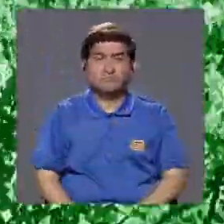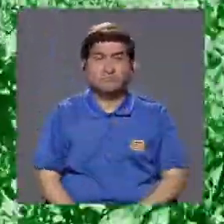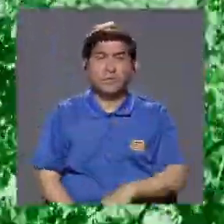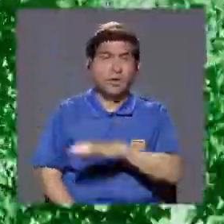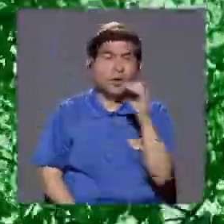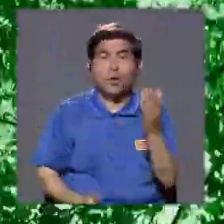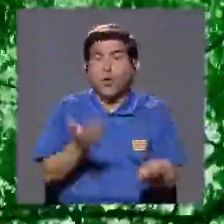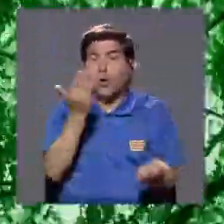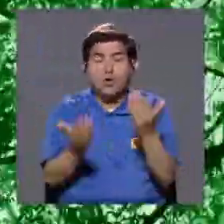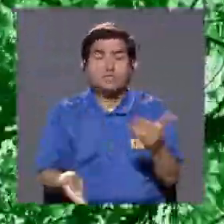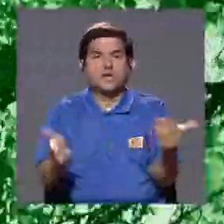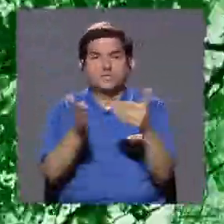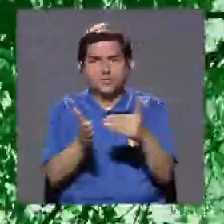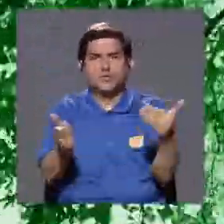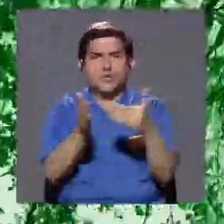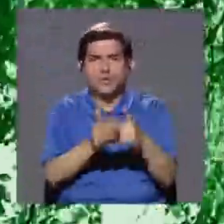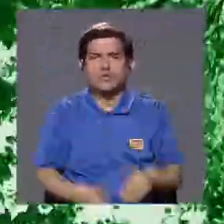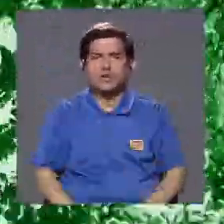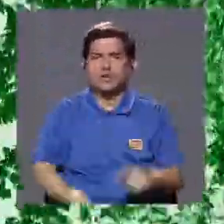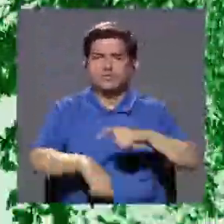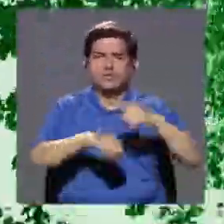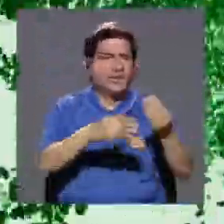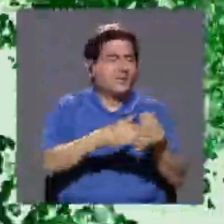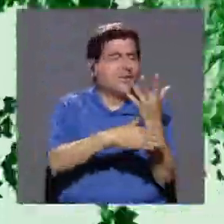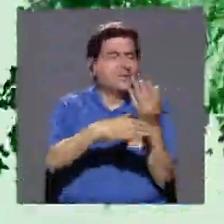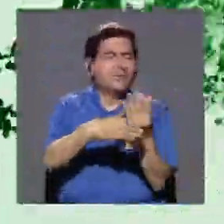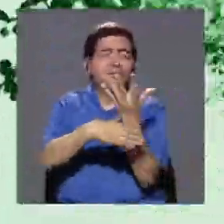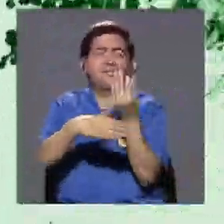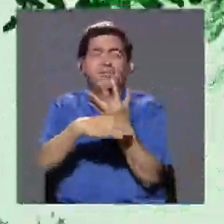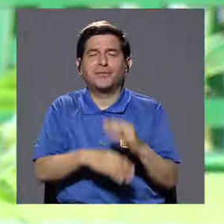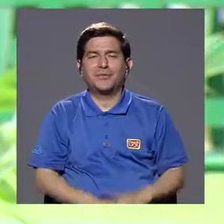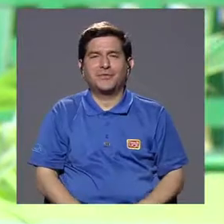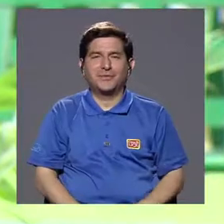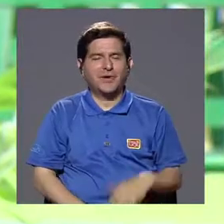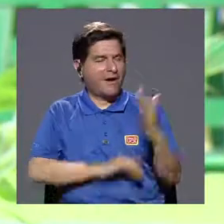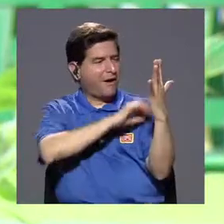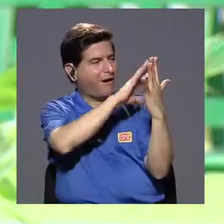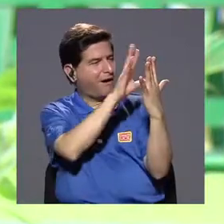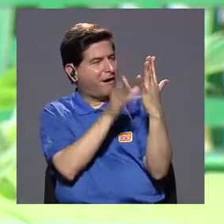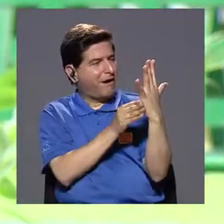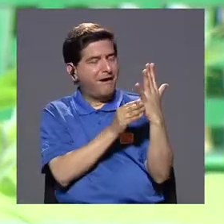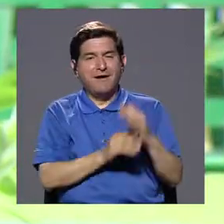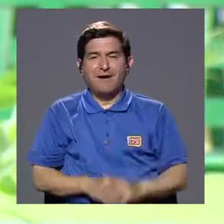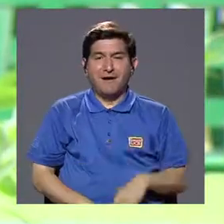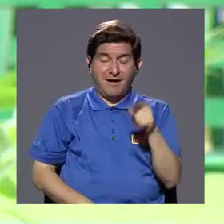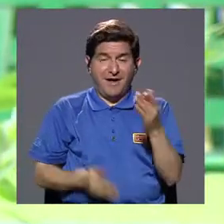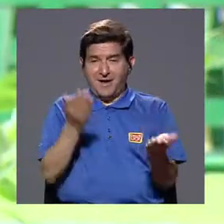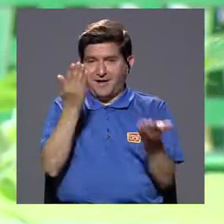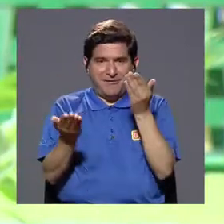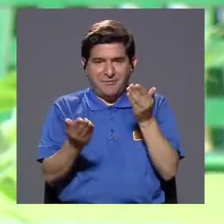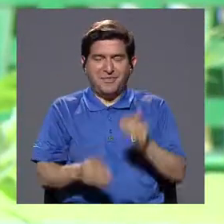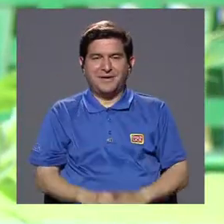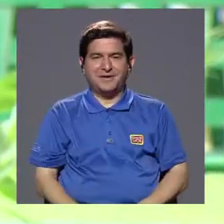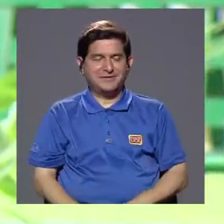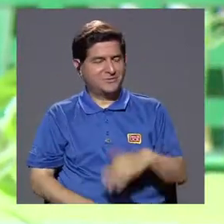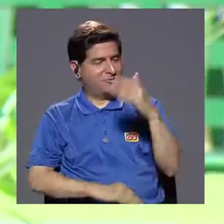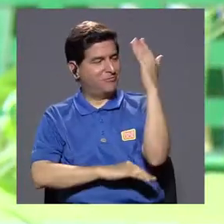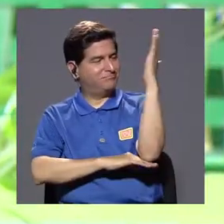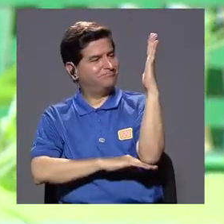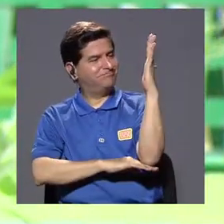otra vez la primavera entonces creo que en lo metafórico del árbol está el asunto de que podemos